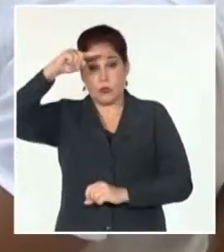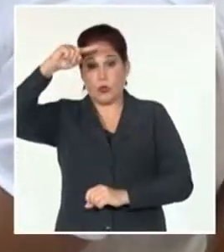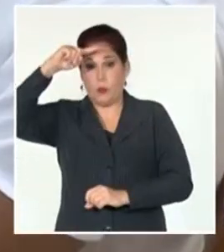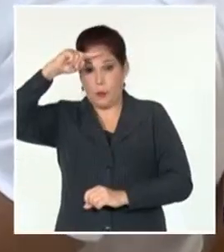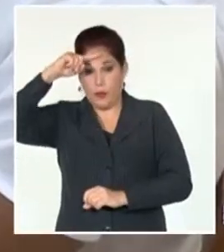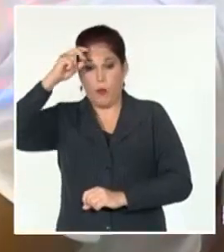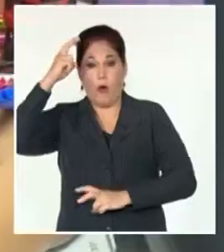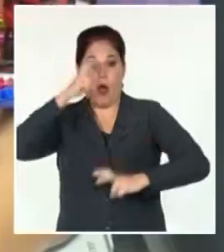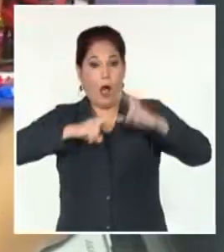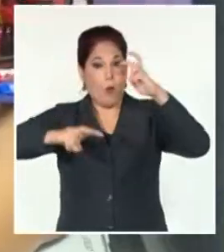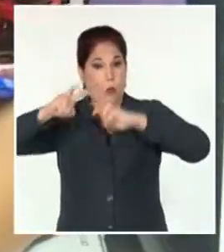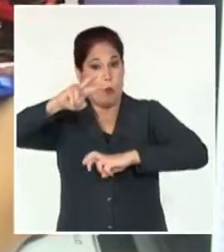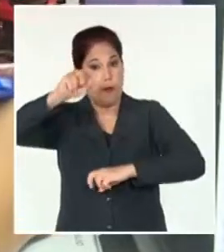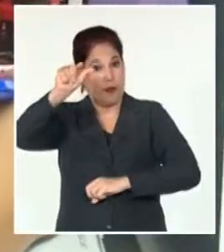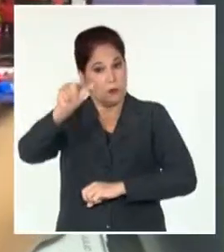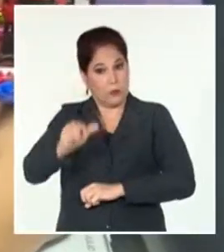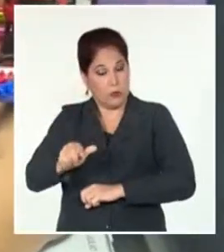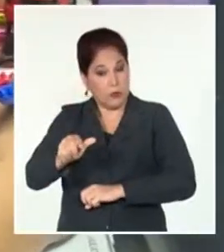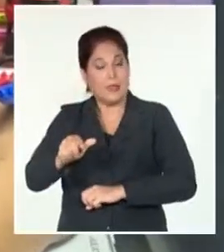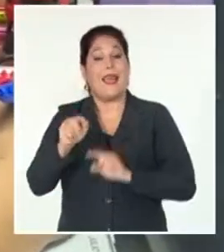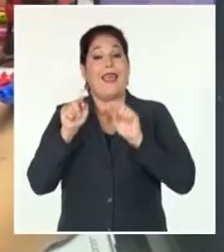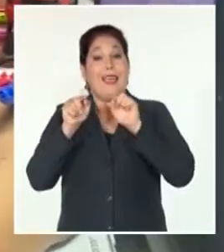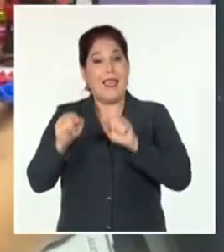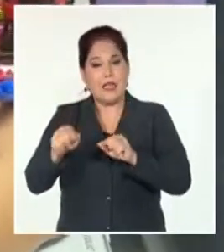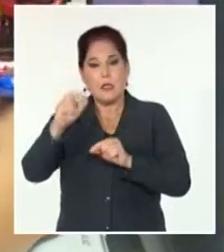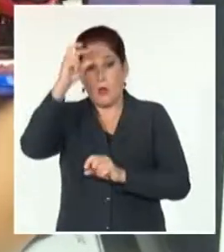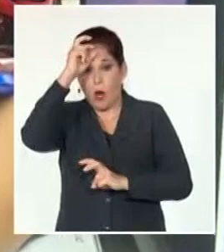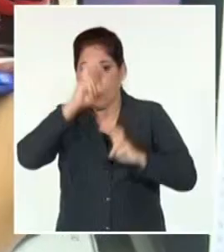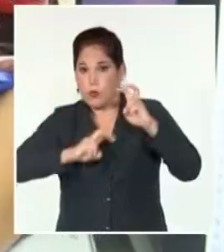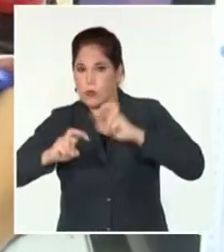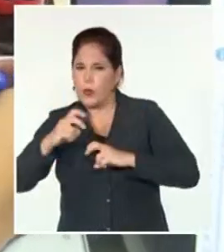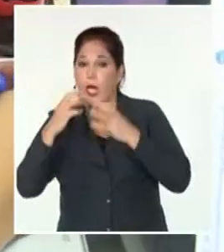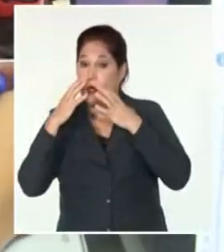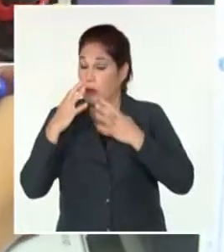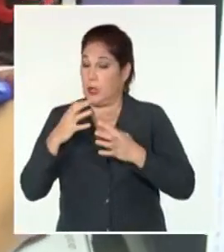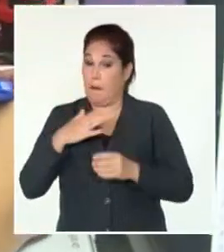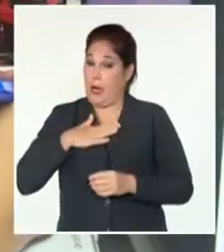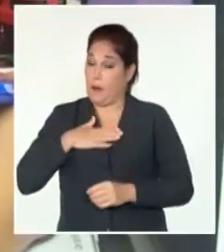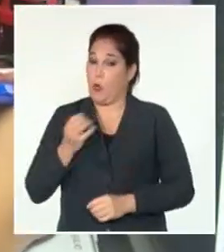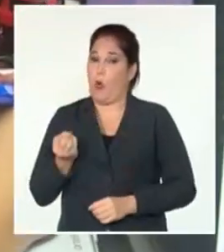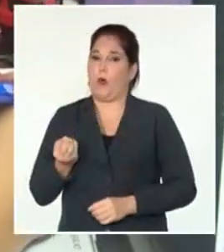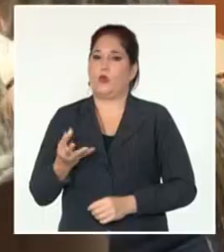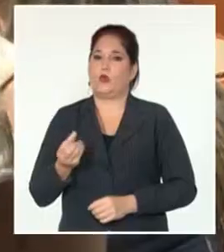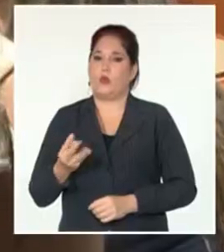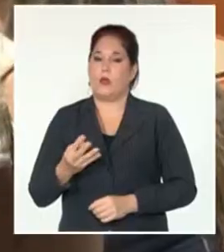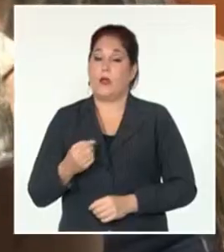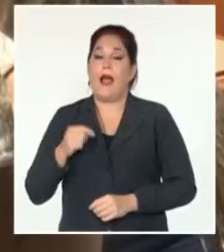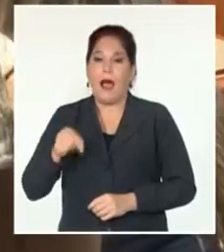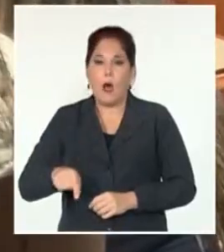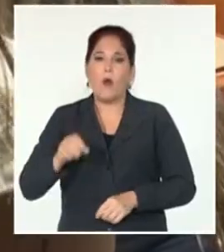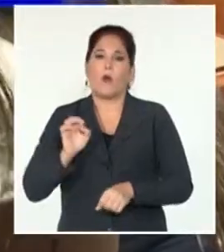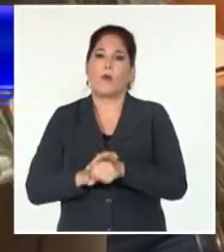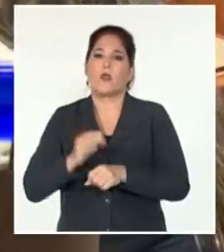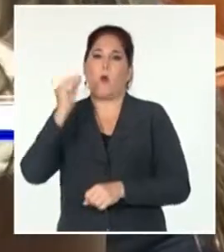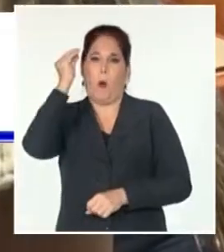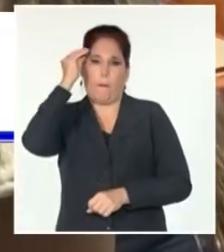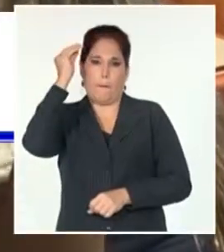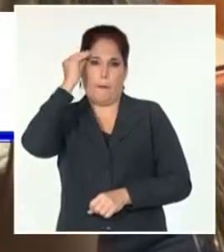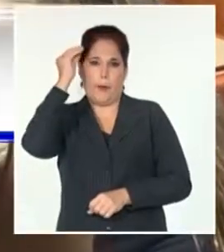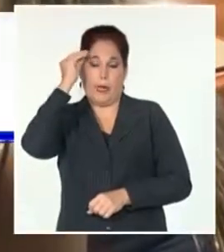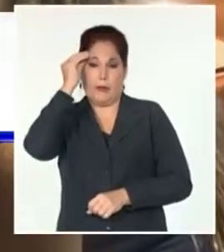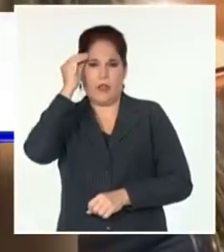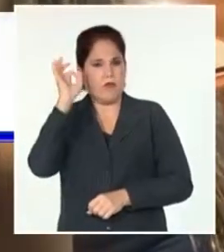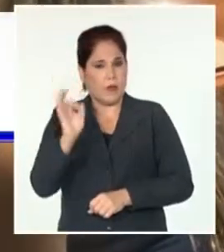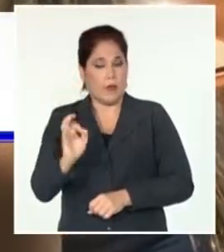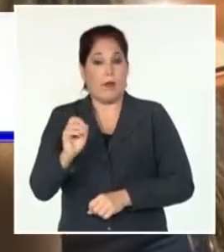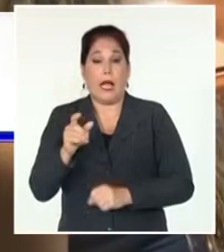en auditoría, deviene en válido instrumento. Es una gran oportunidad que me han dado para aprender, porque aquí